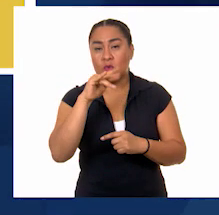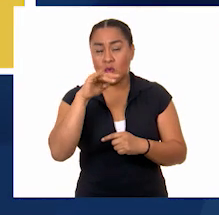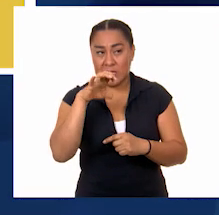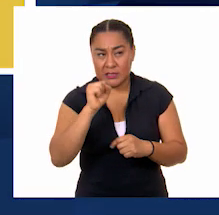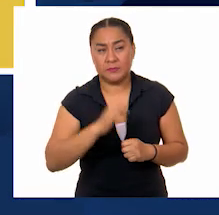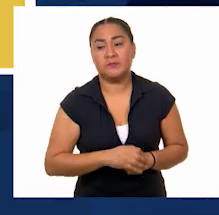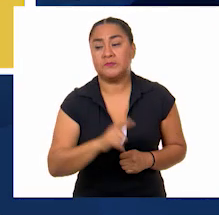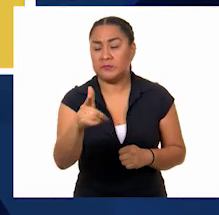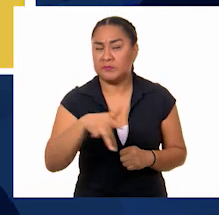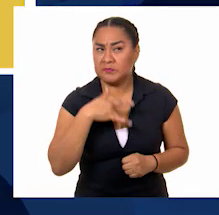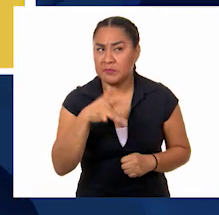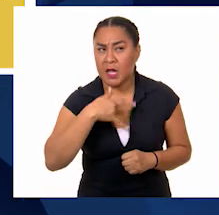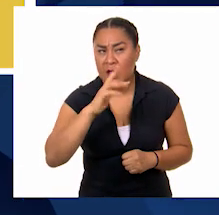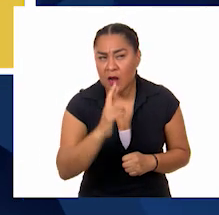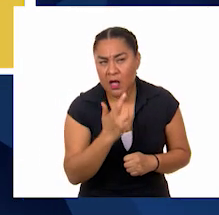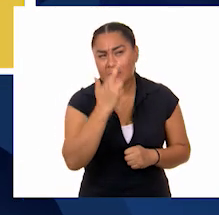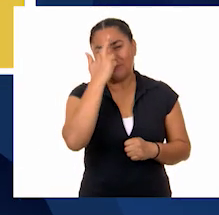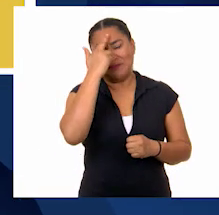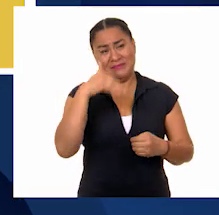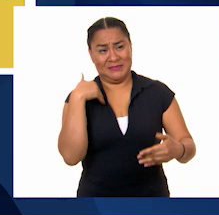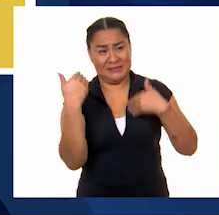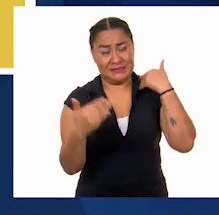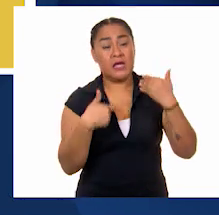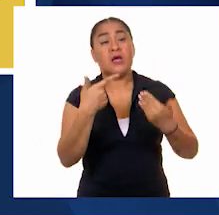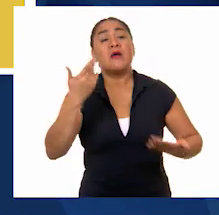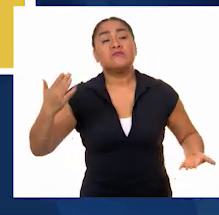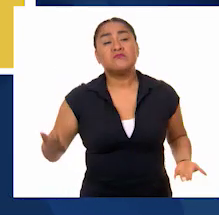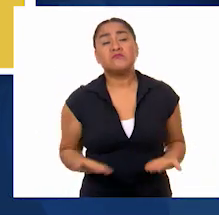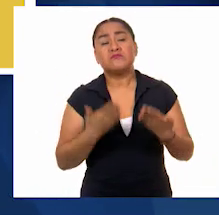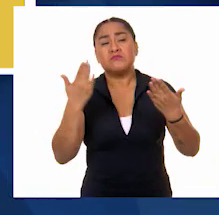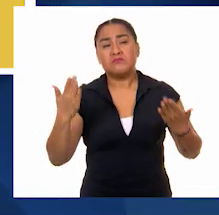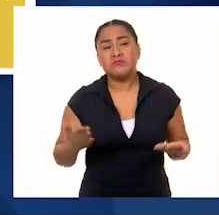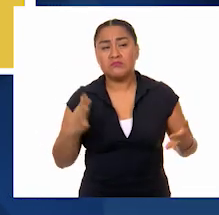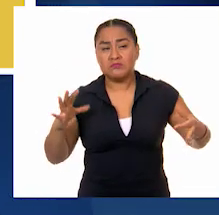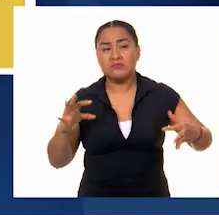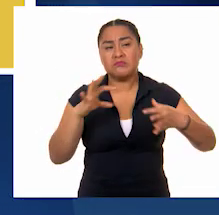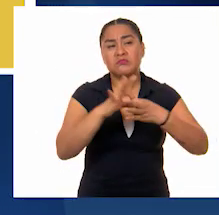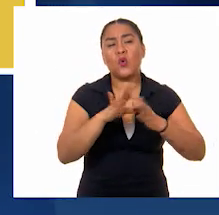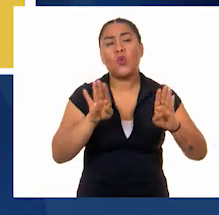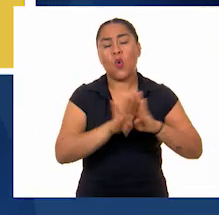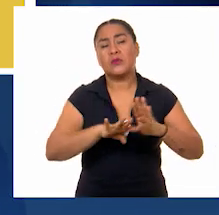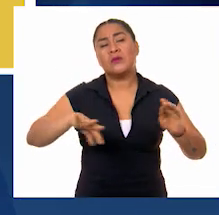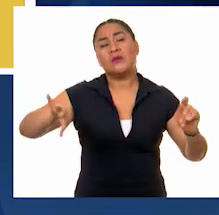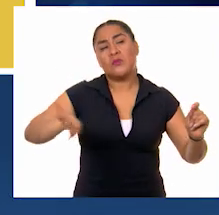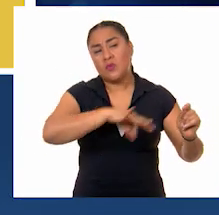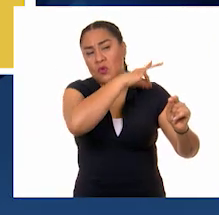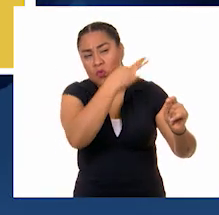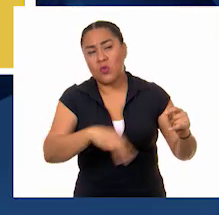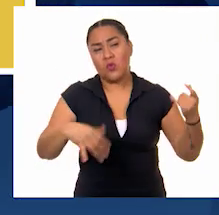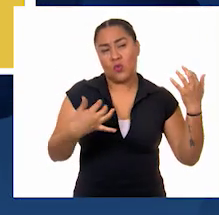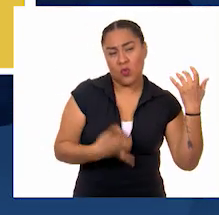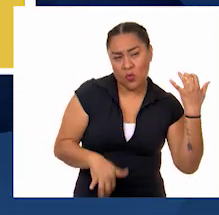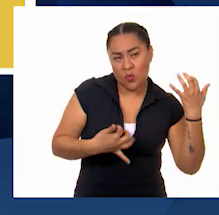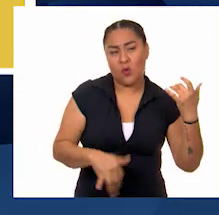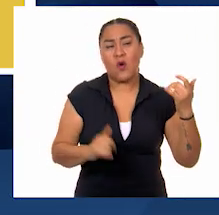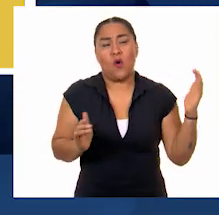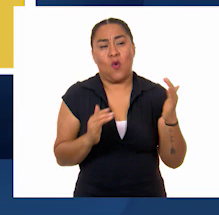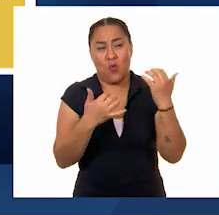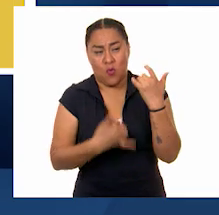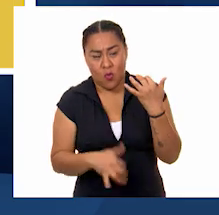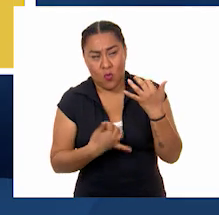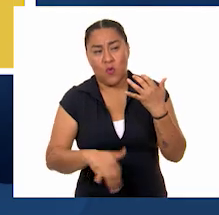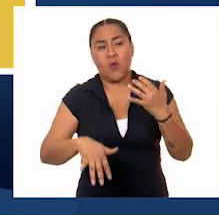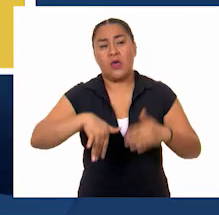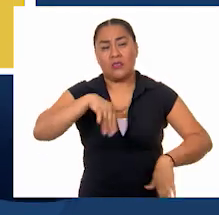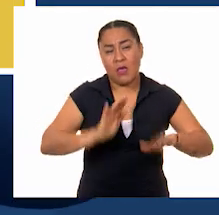Para recordarlos y celebrarlos, la danza se ejecuta al compás de violín, guitarra, güiro, tambor, el